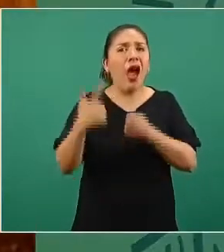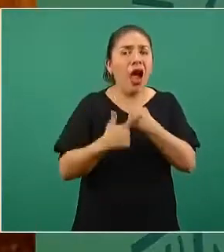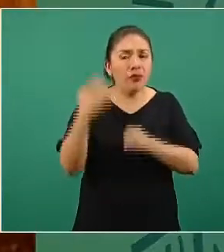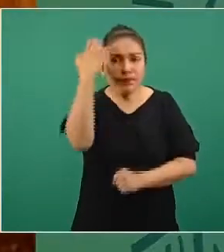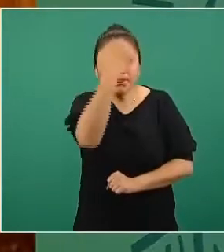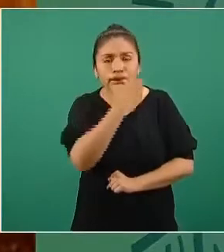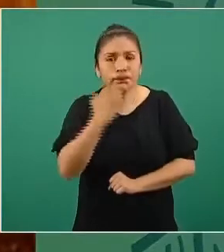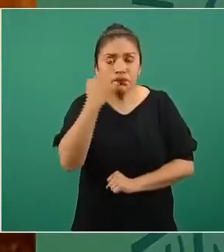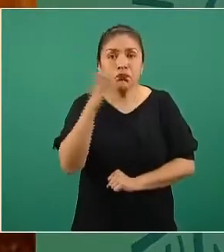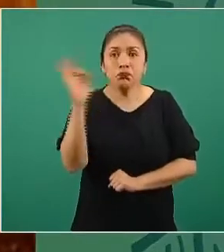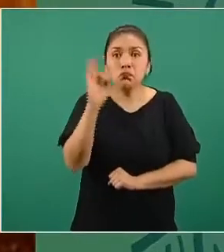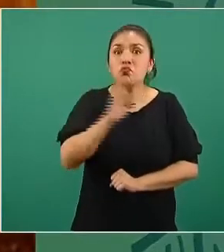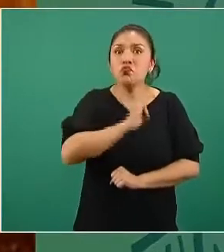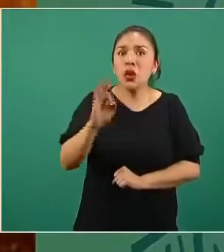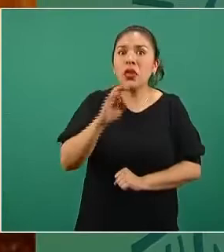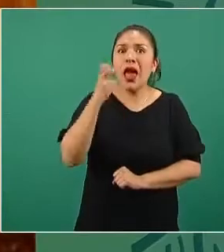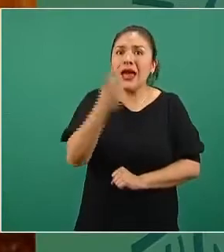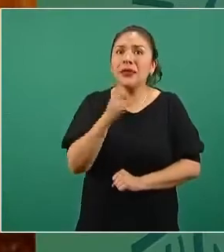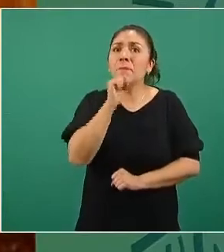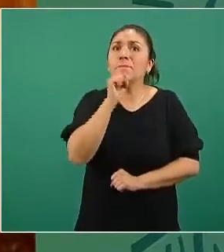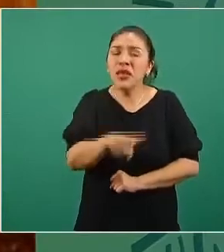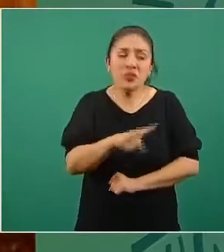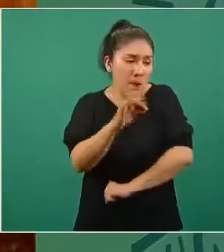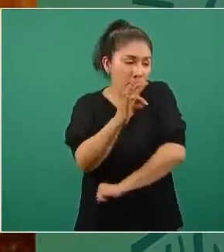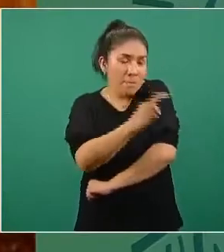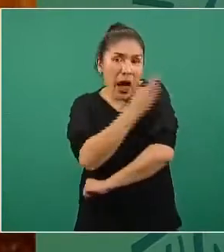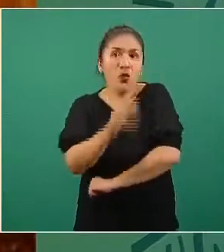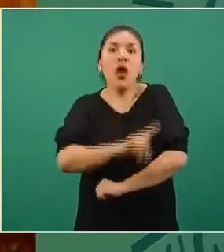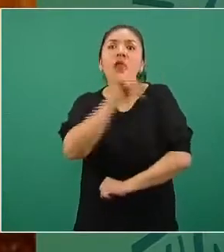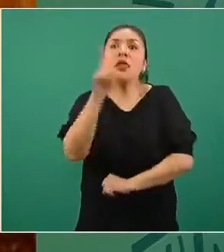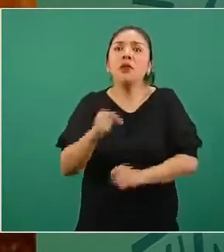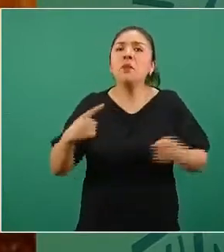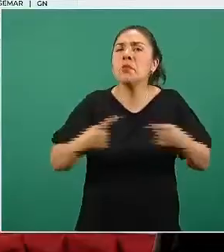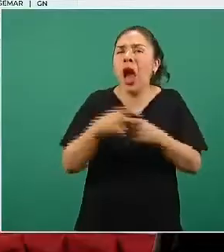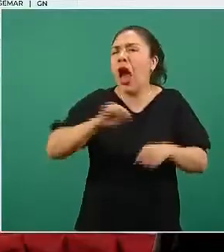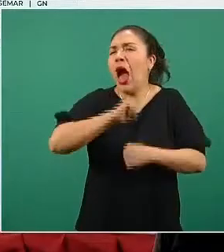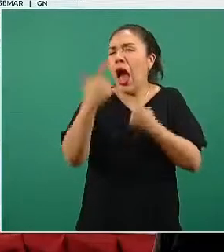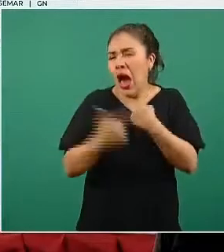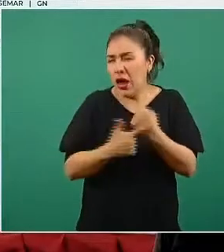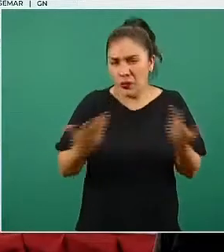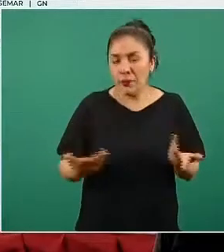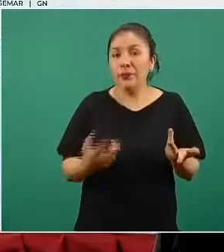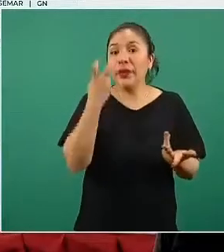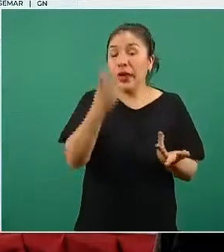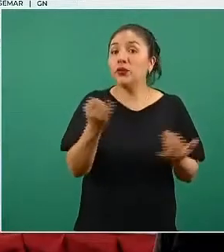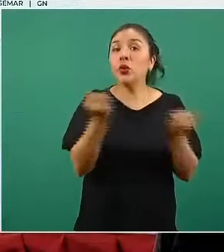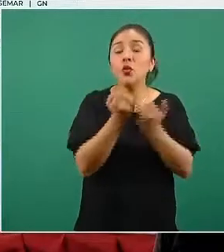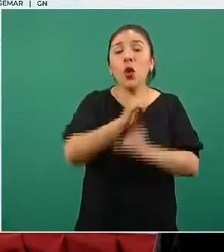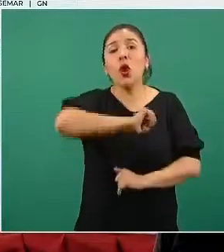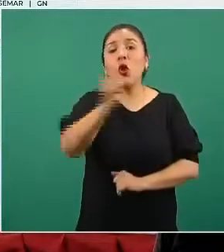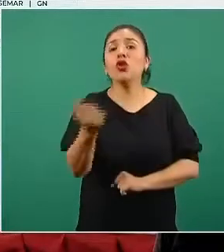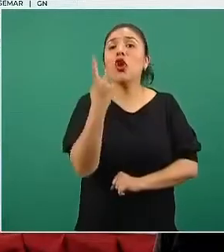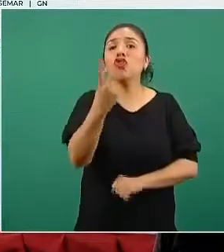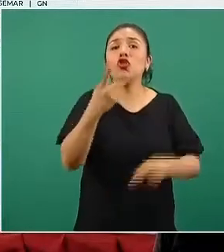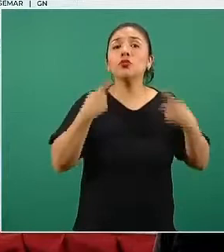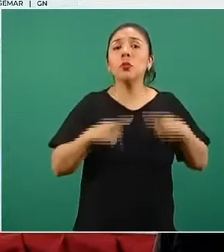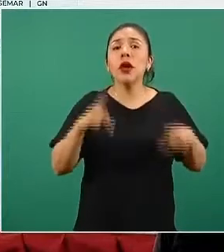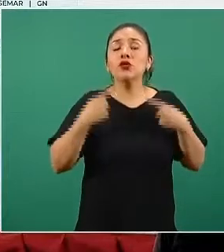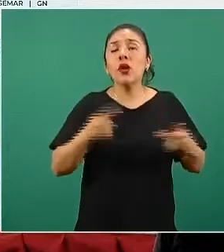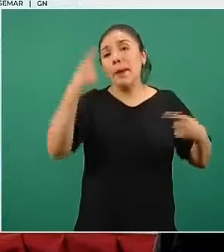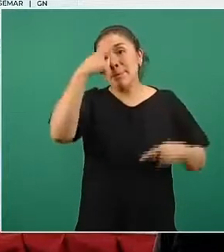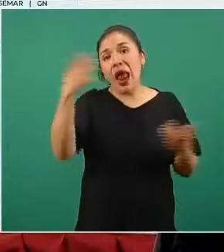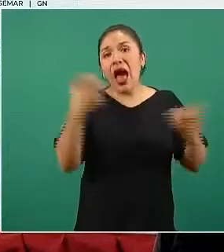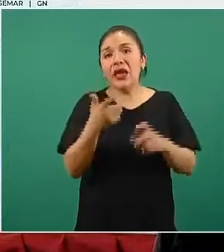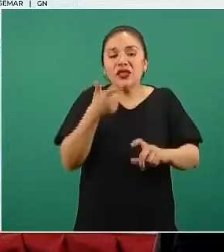que supuestamente pueda estar atribuible a la vacunación o inmunización, y además habrá 2 personas